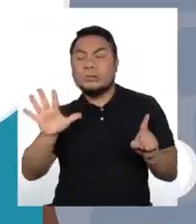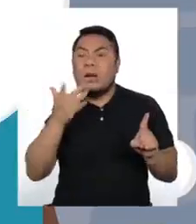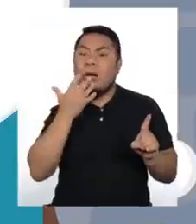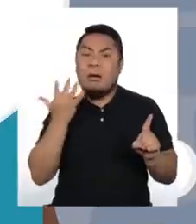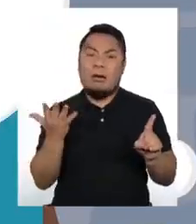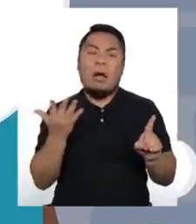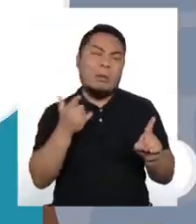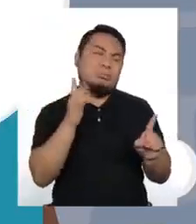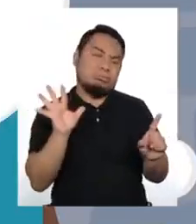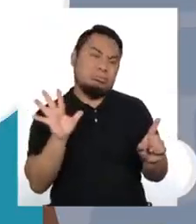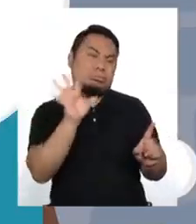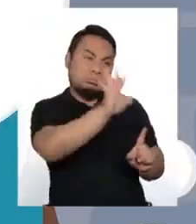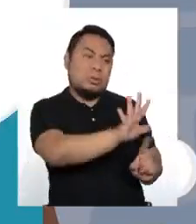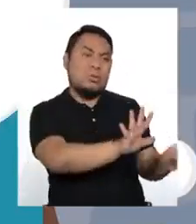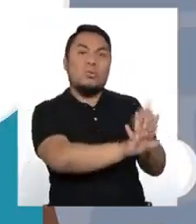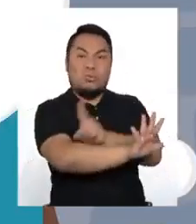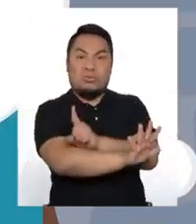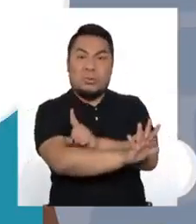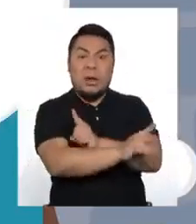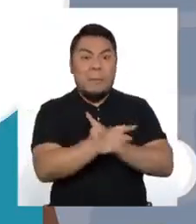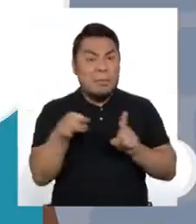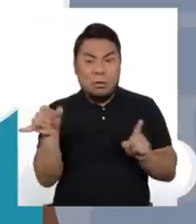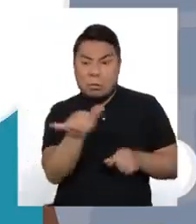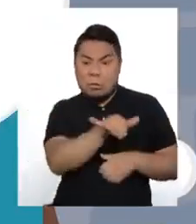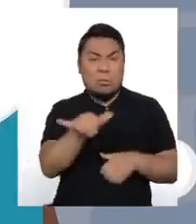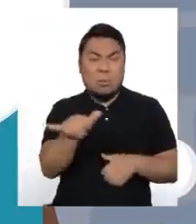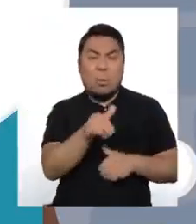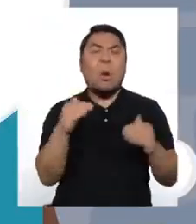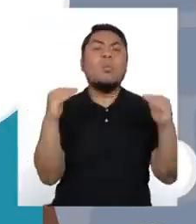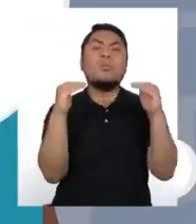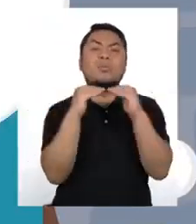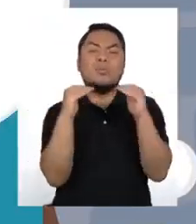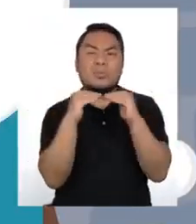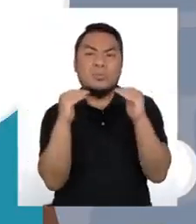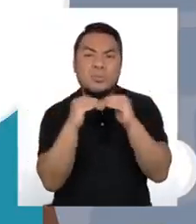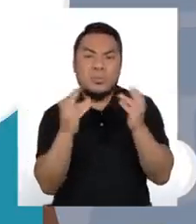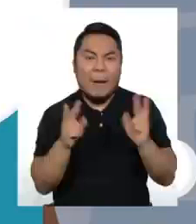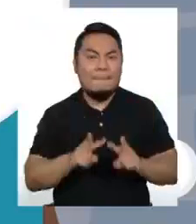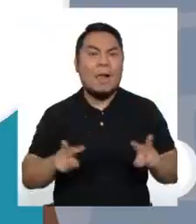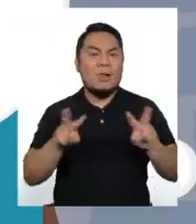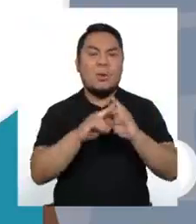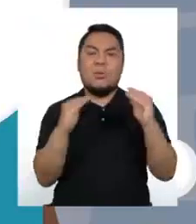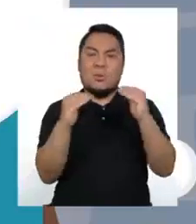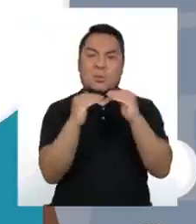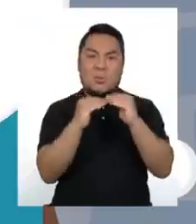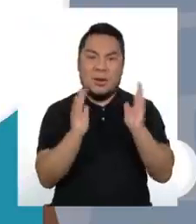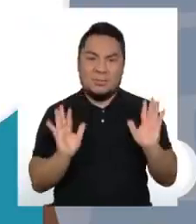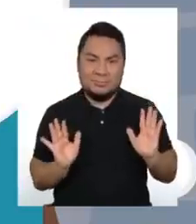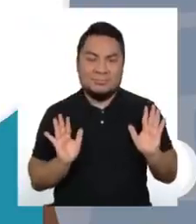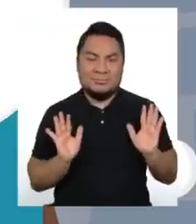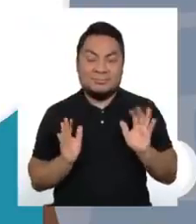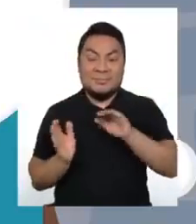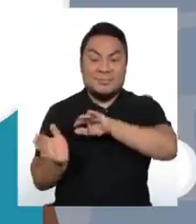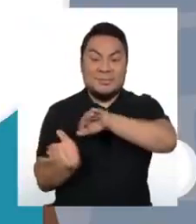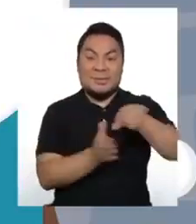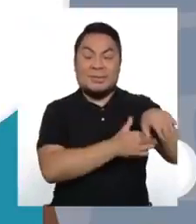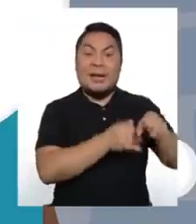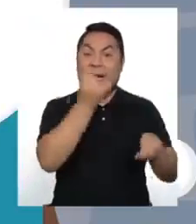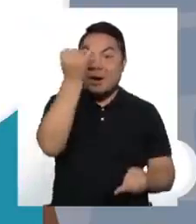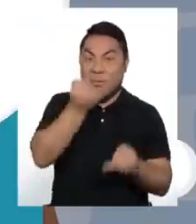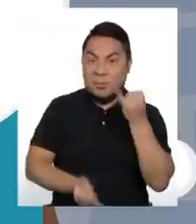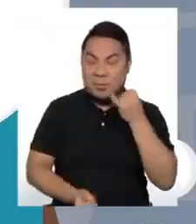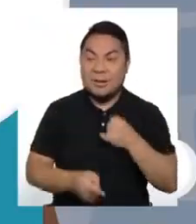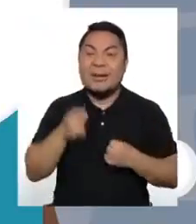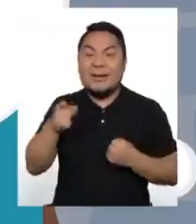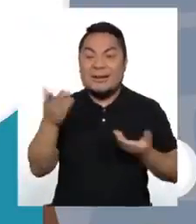decir que una tapa dorada vale lo mismo que cinco tapas de colores. Por último,